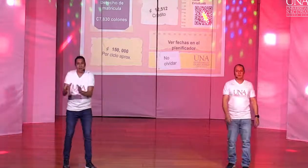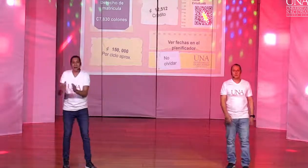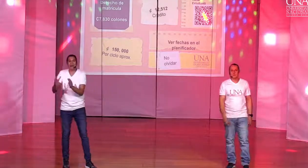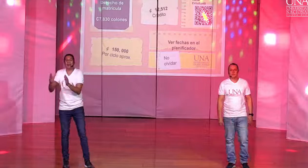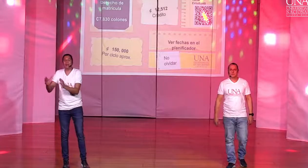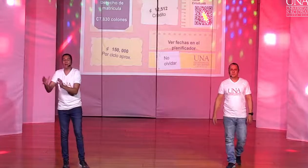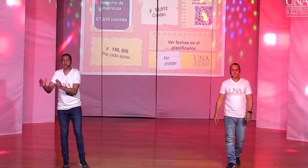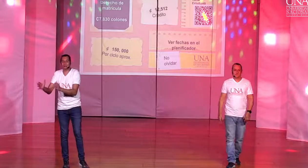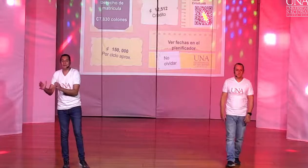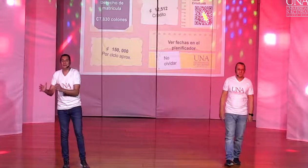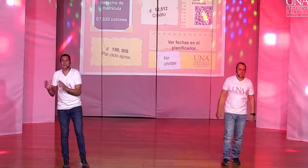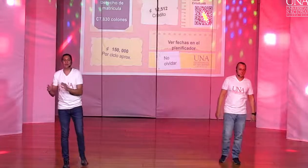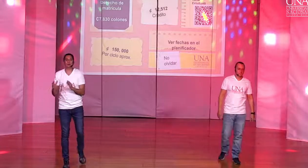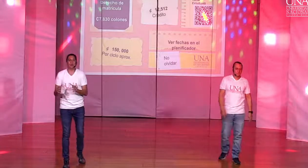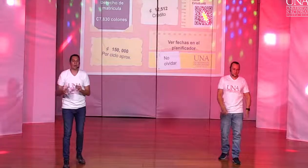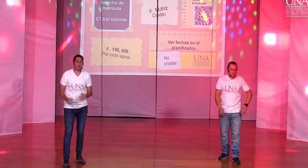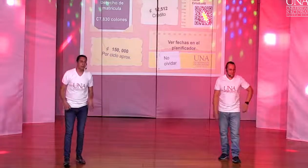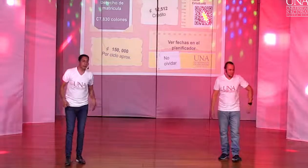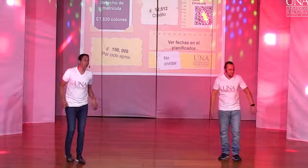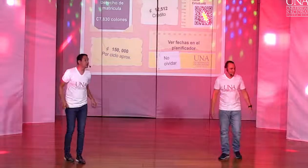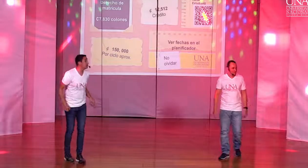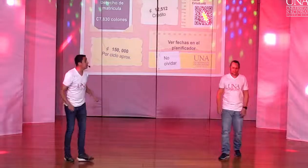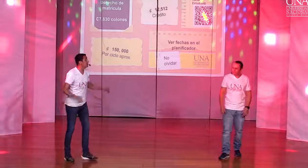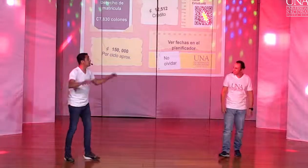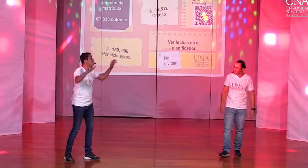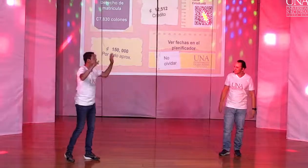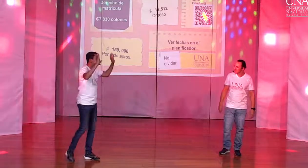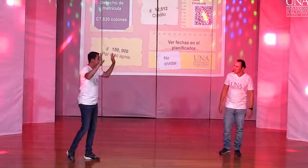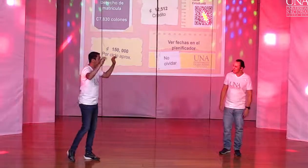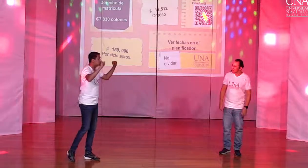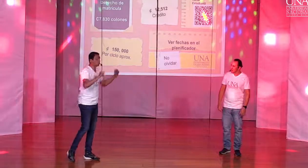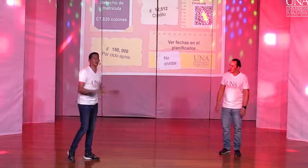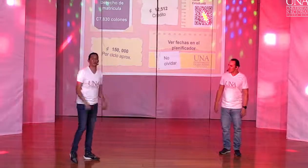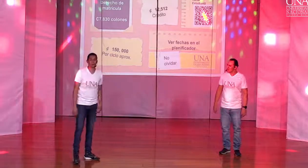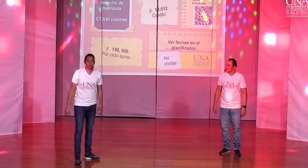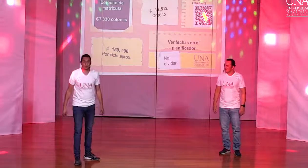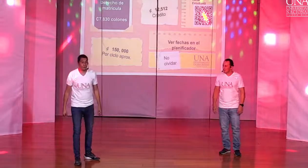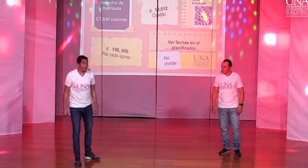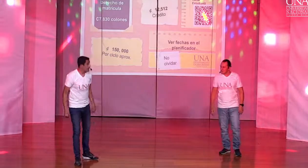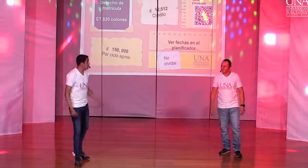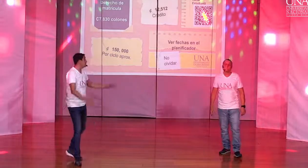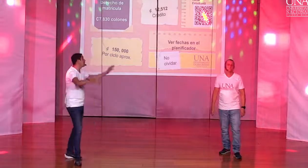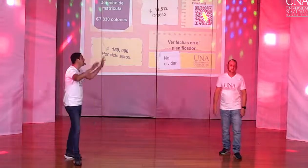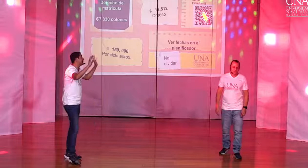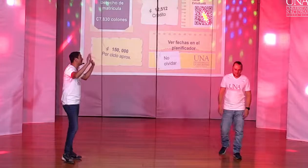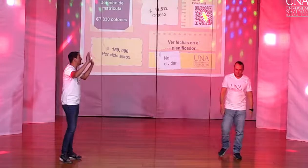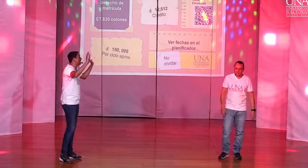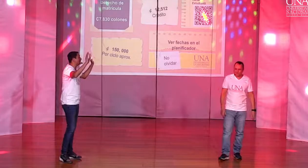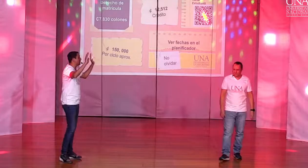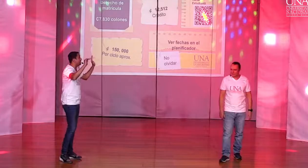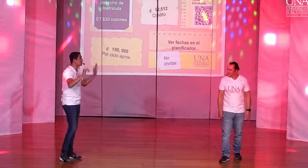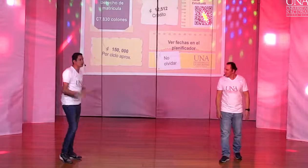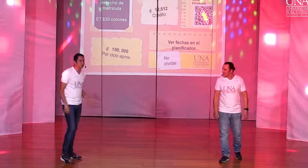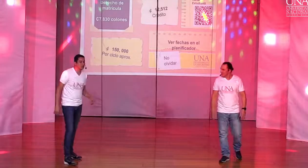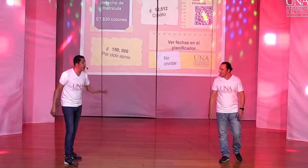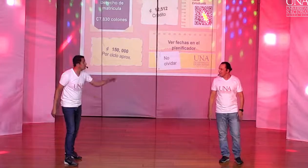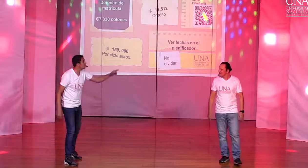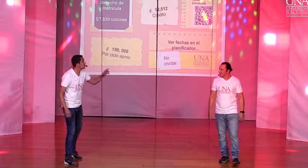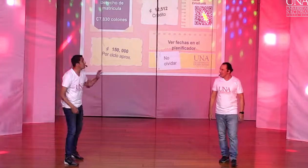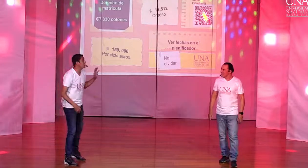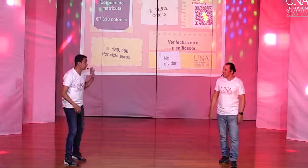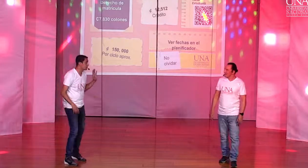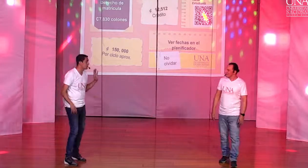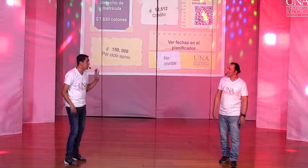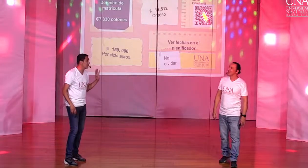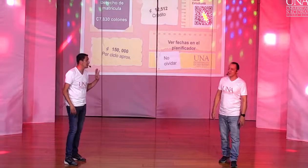se pagan en la Universidad Nacional. Yo llevo 18 créditos. ¿Cuántos pago? Yo llevo 20 créditos, Marito. Nosotros teníamos